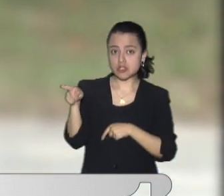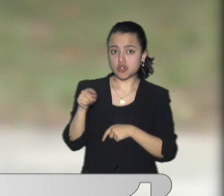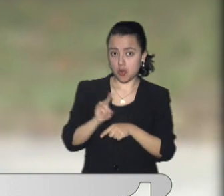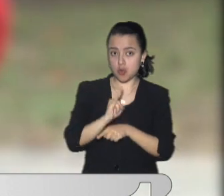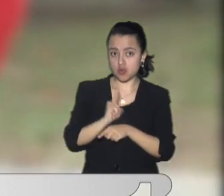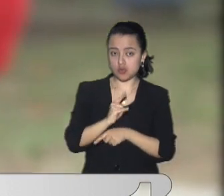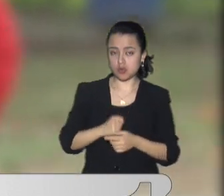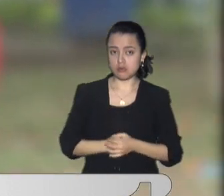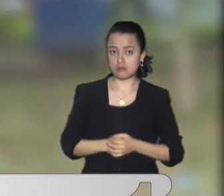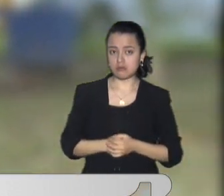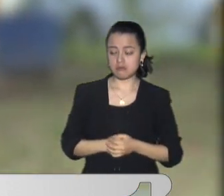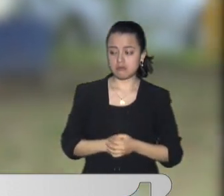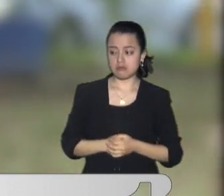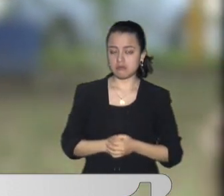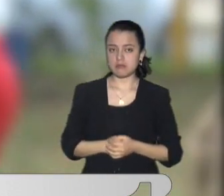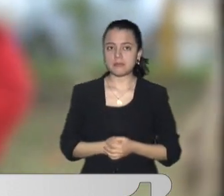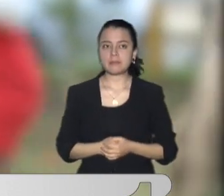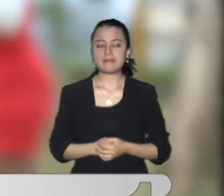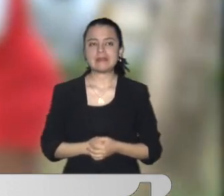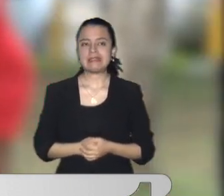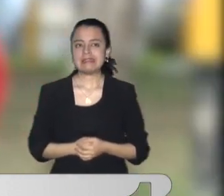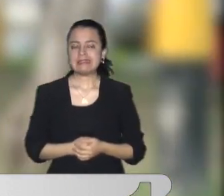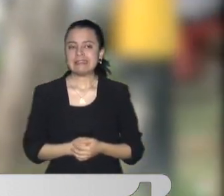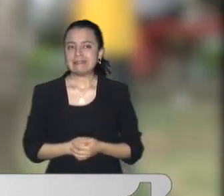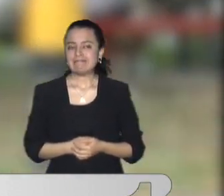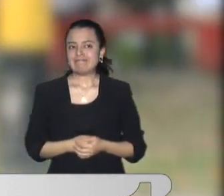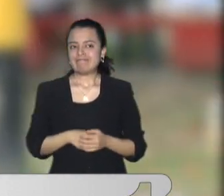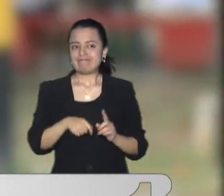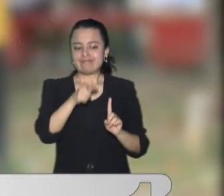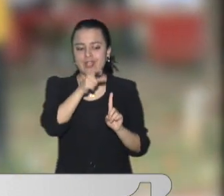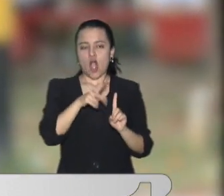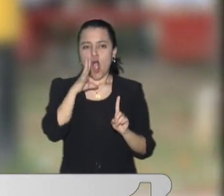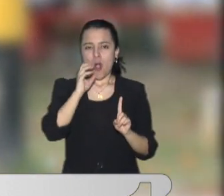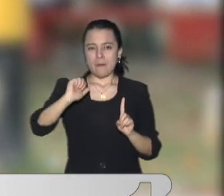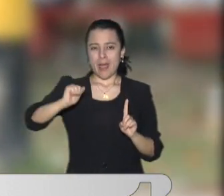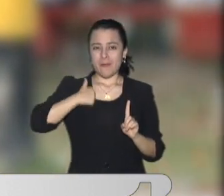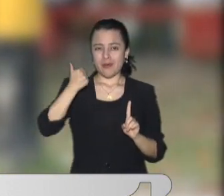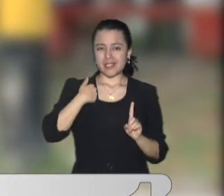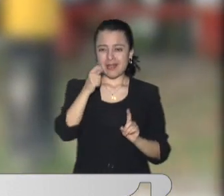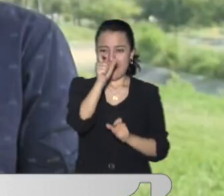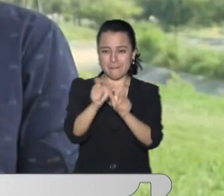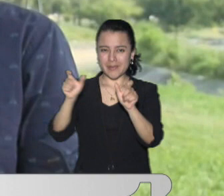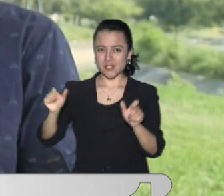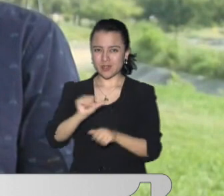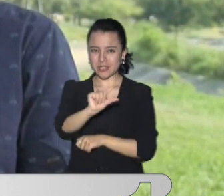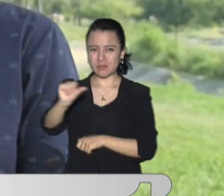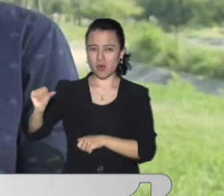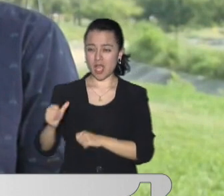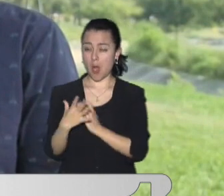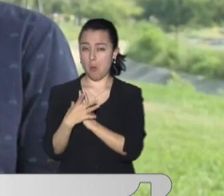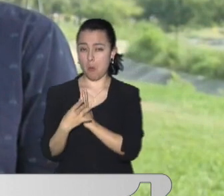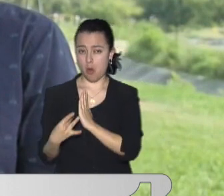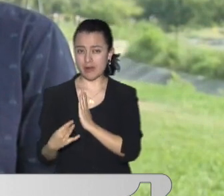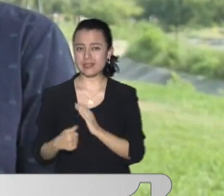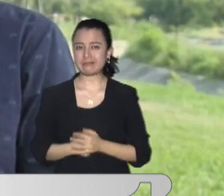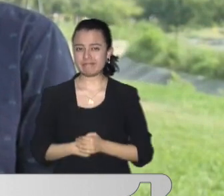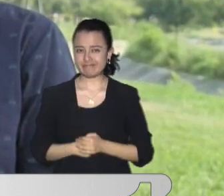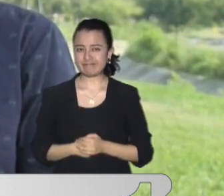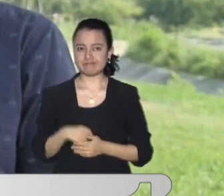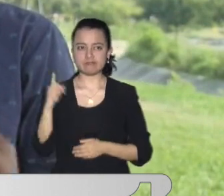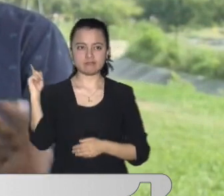Según las víctimas, Cuellar se aprovechaba de sus escasos recursos para hacerles las indecentes propuestas. Llegaba y